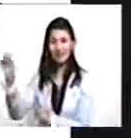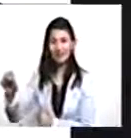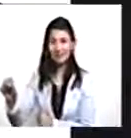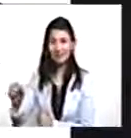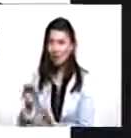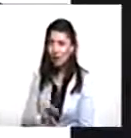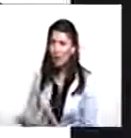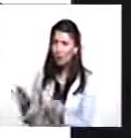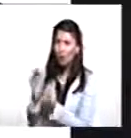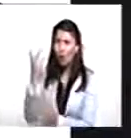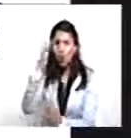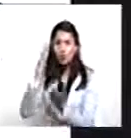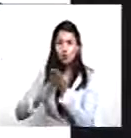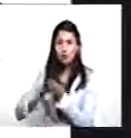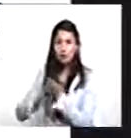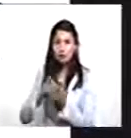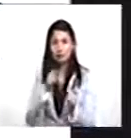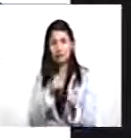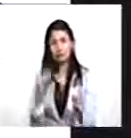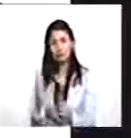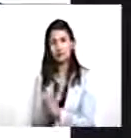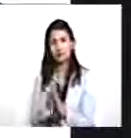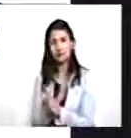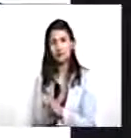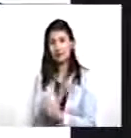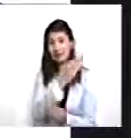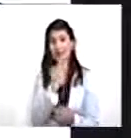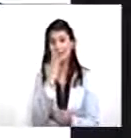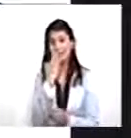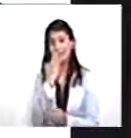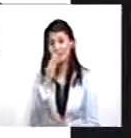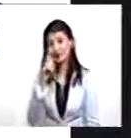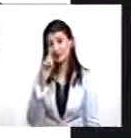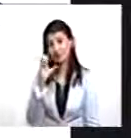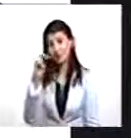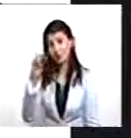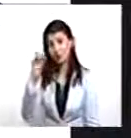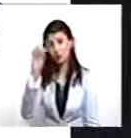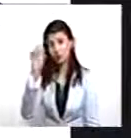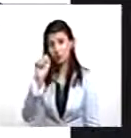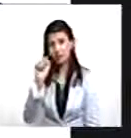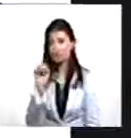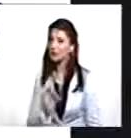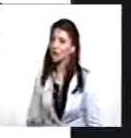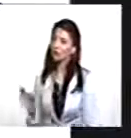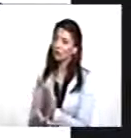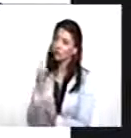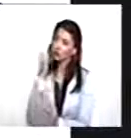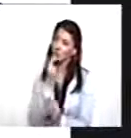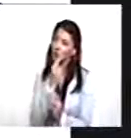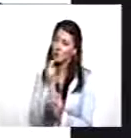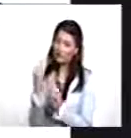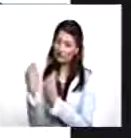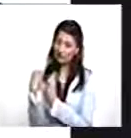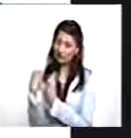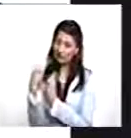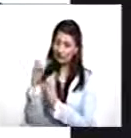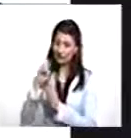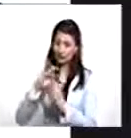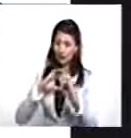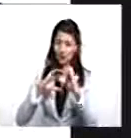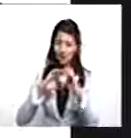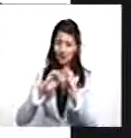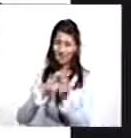para la solución del problema, Gas Natural Fenosa deberá comprometerse a cambiar la comunicación hacia